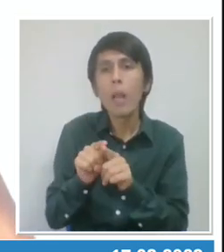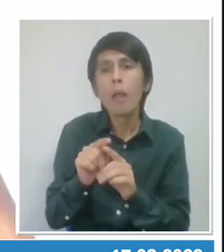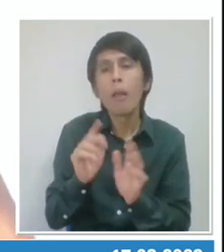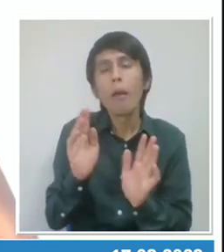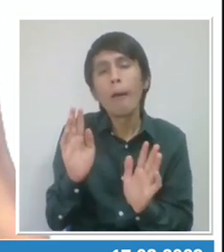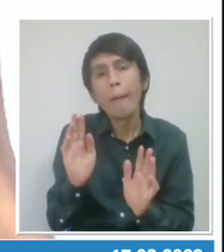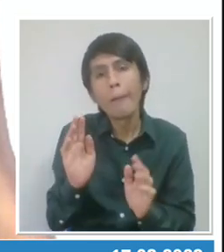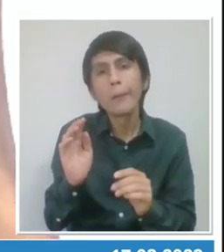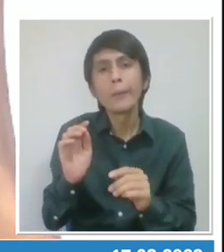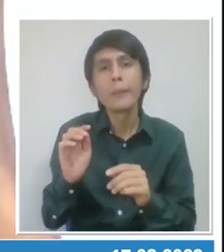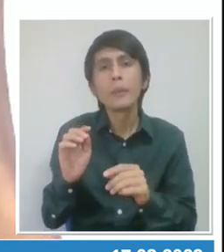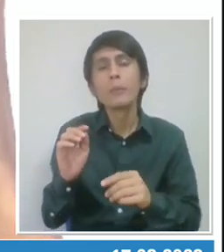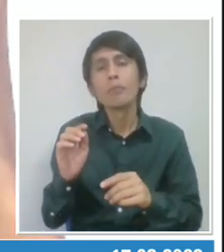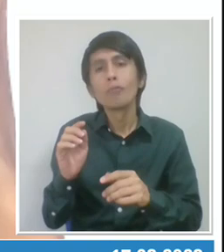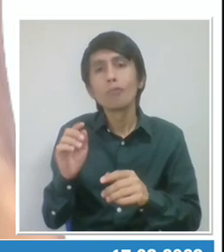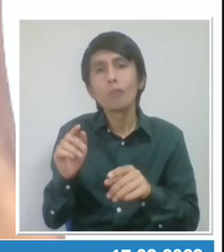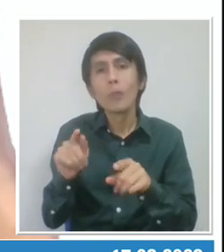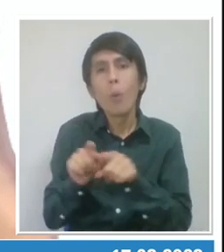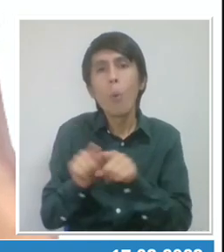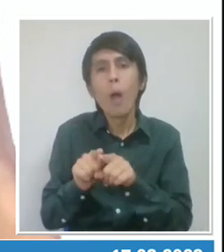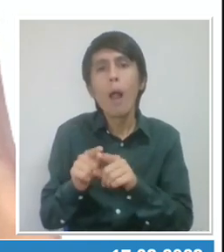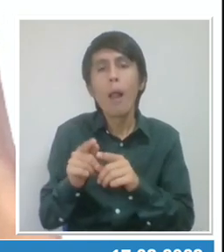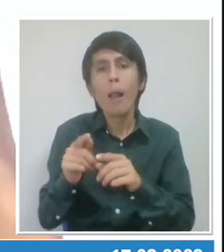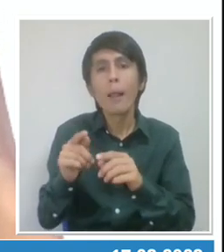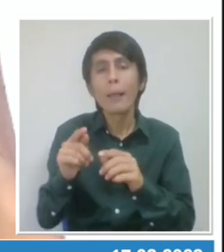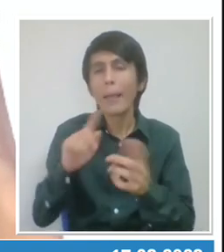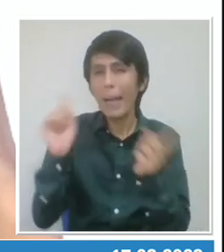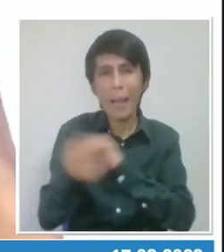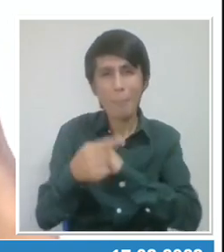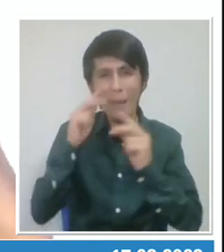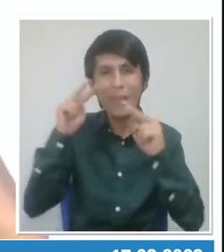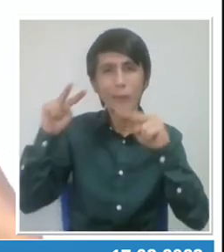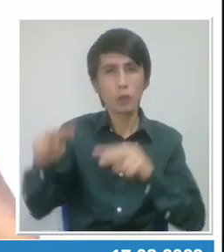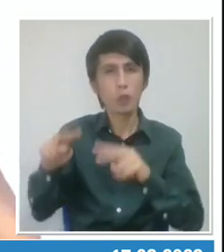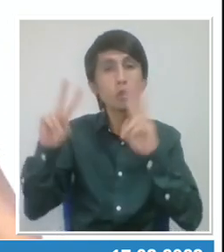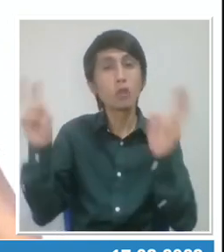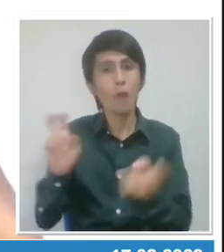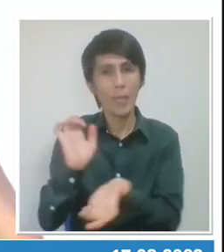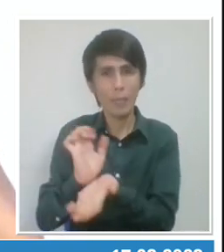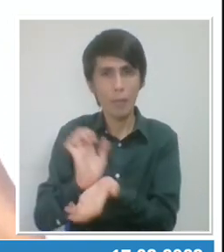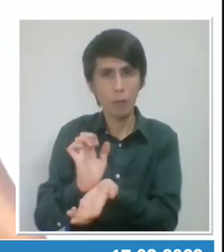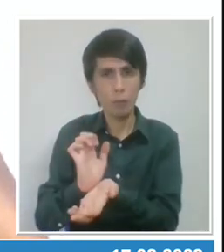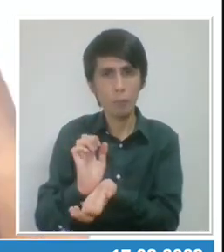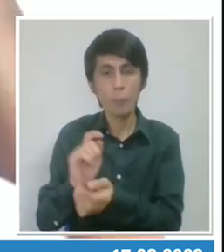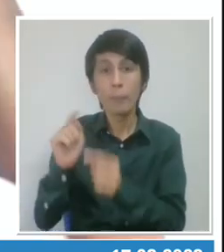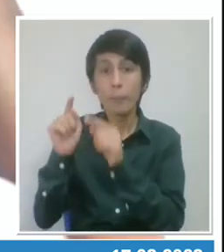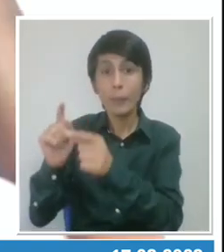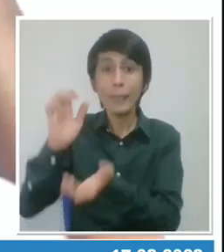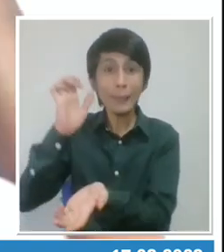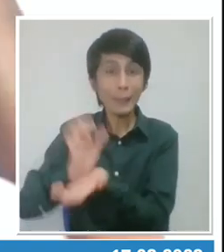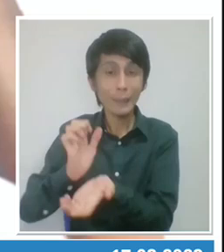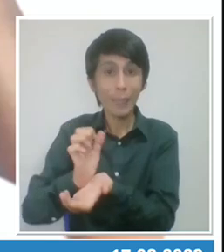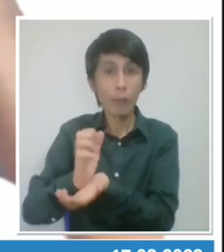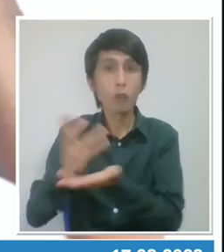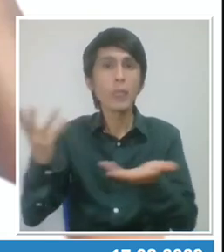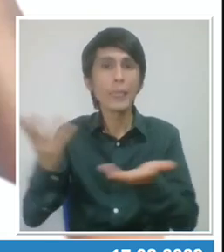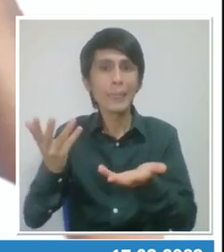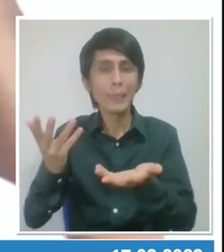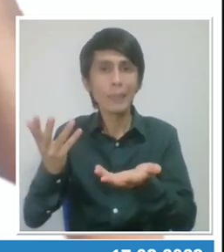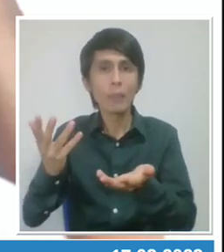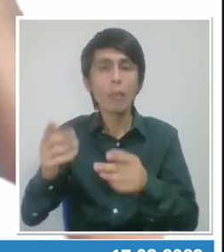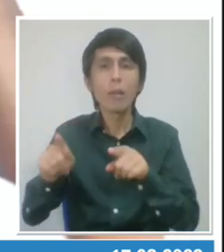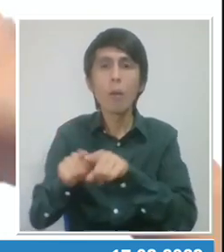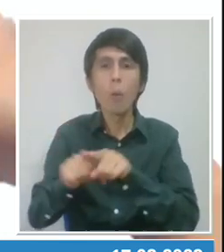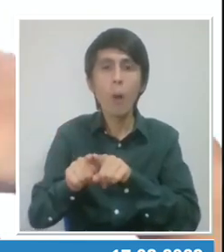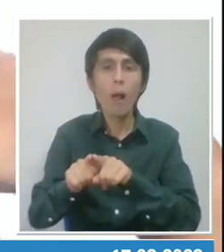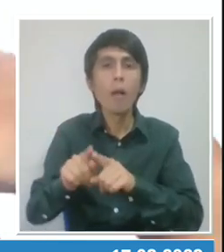Estado, ¿no? El Estado aparece, ¿no?, como precisamente contribuyendo de manera más